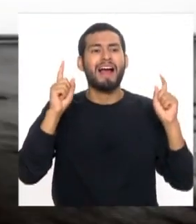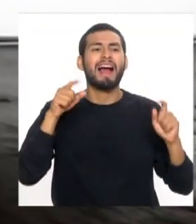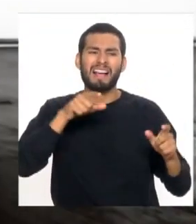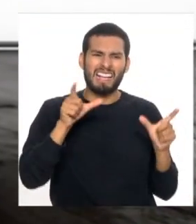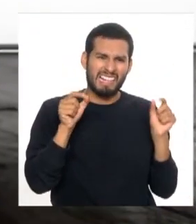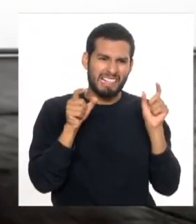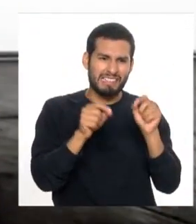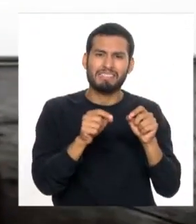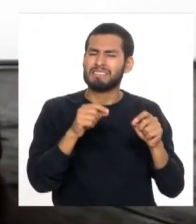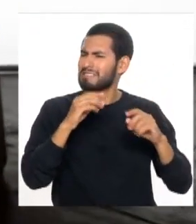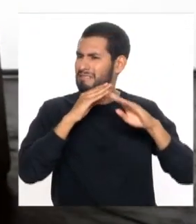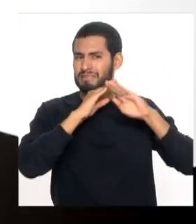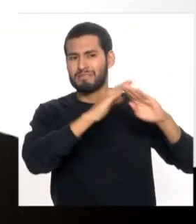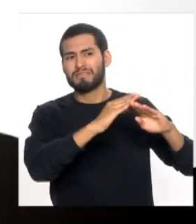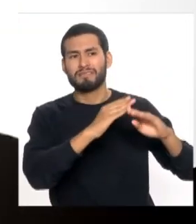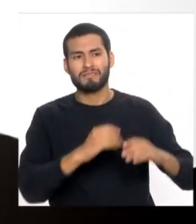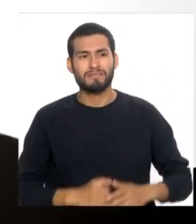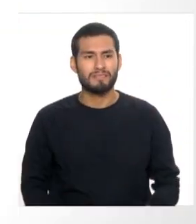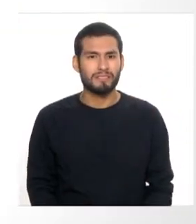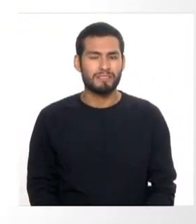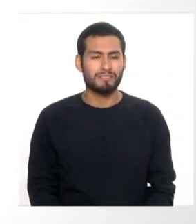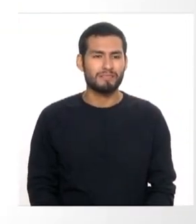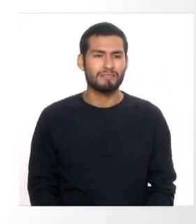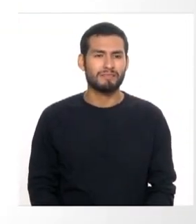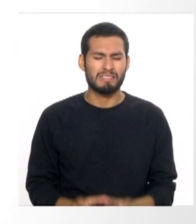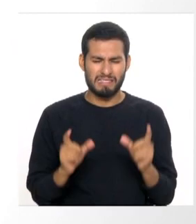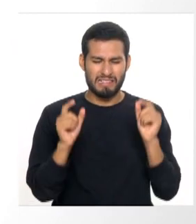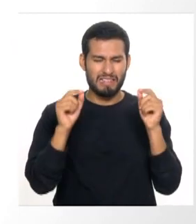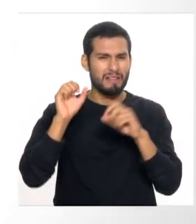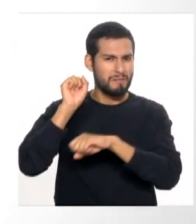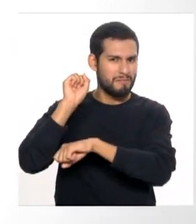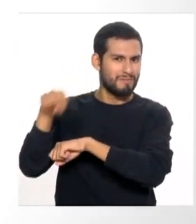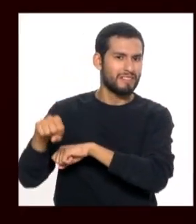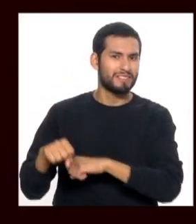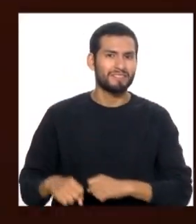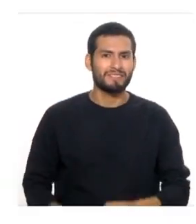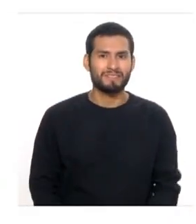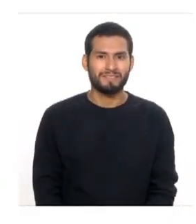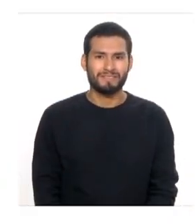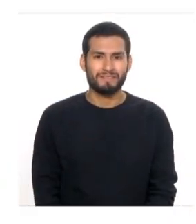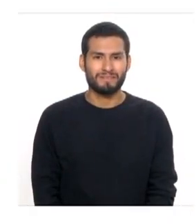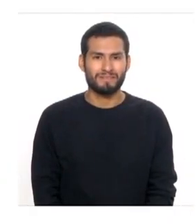a este terrible villano, el cáncer.